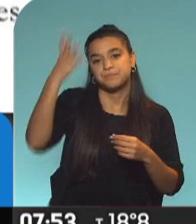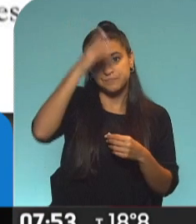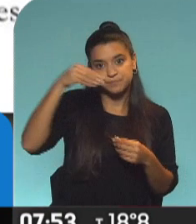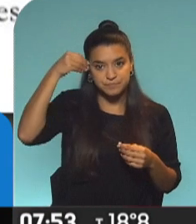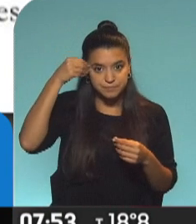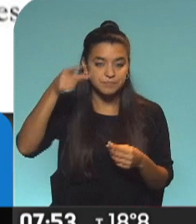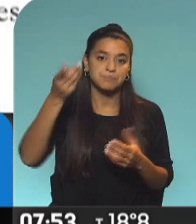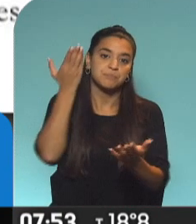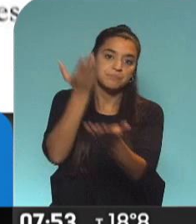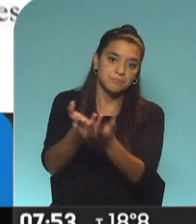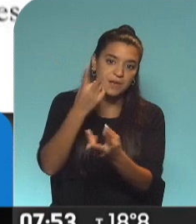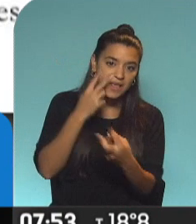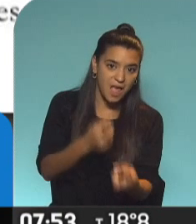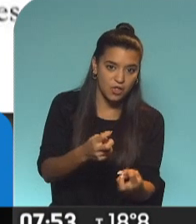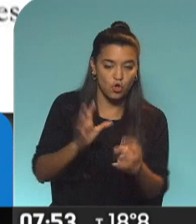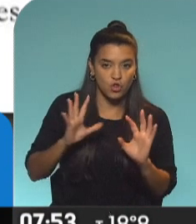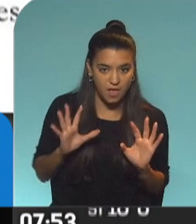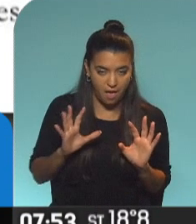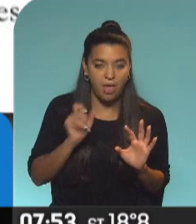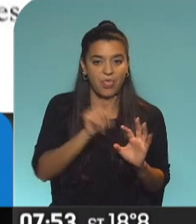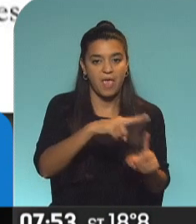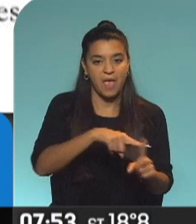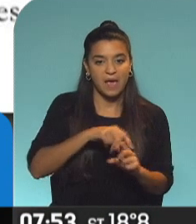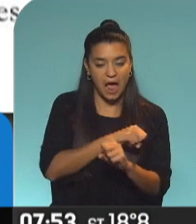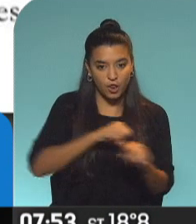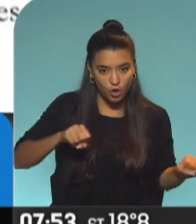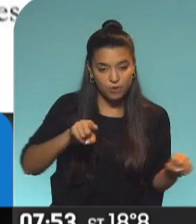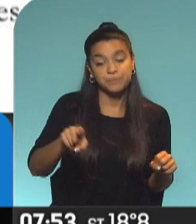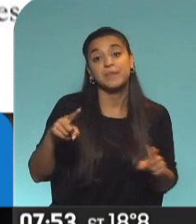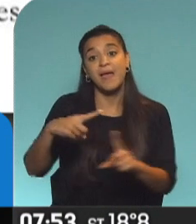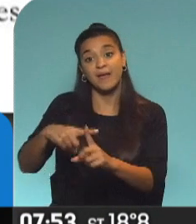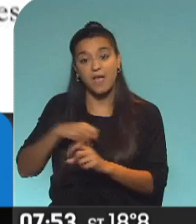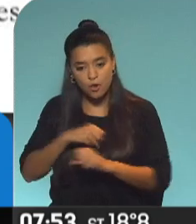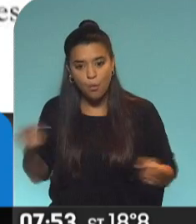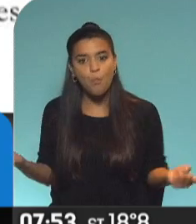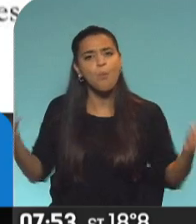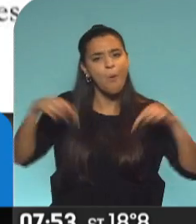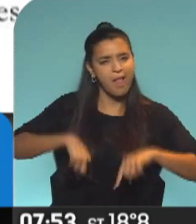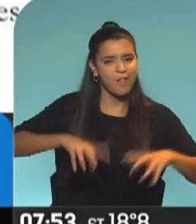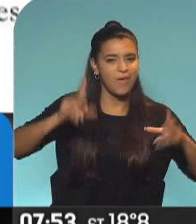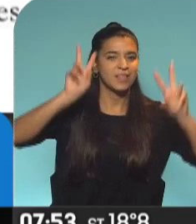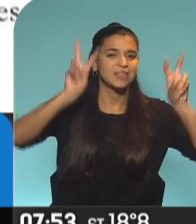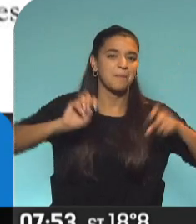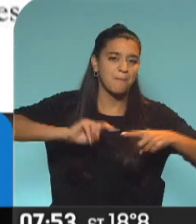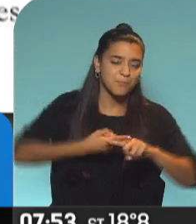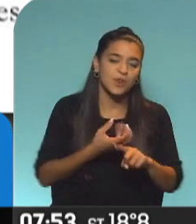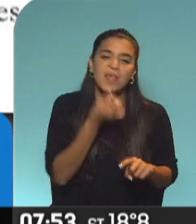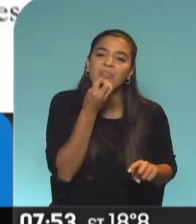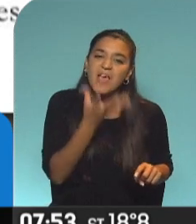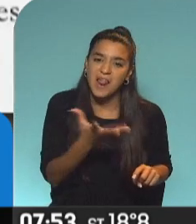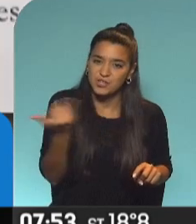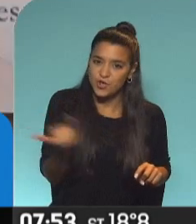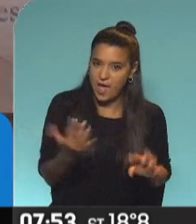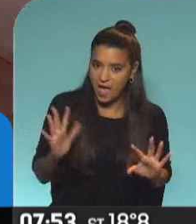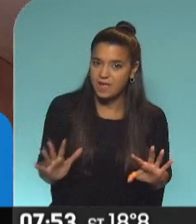kirchner la que ha pedido la indagatoria de elisa carrió y está elisa carrió que vuelve al ruedo político con declaraciones que